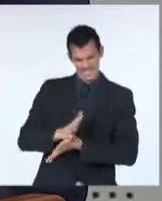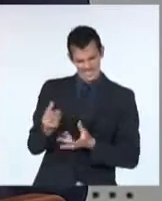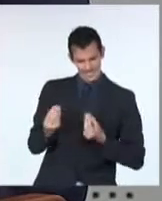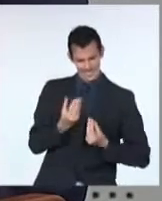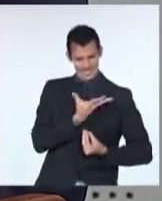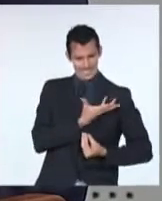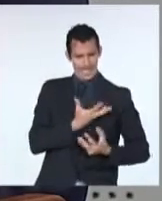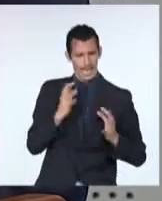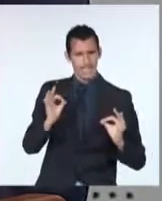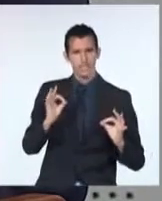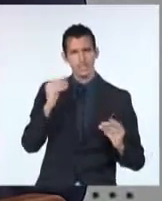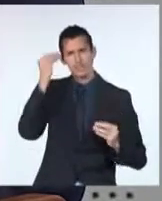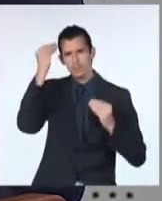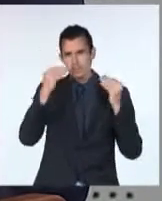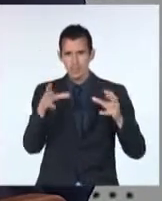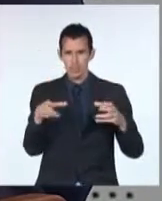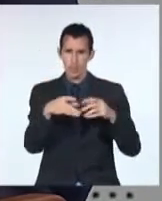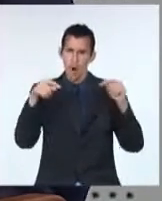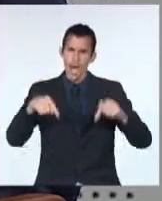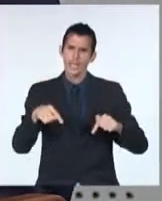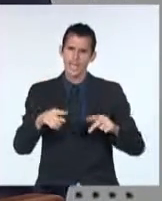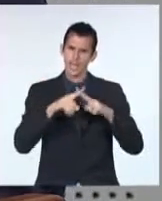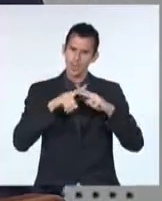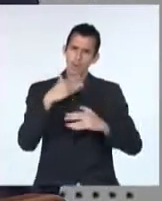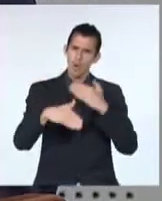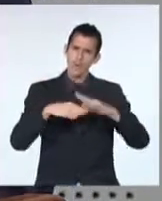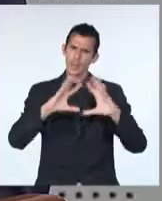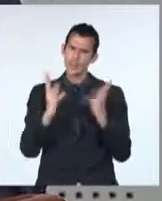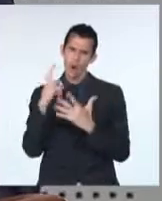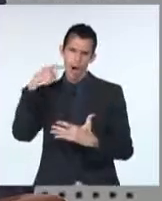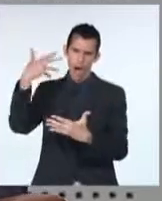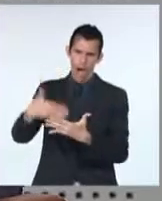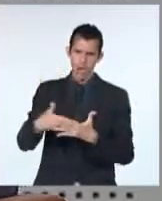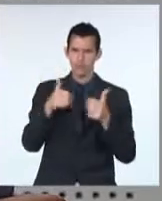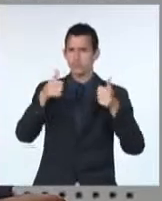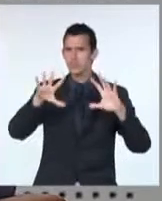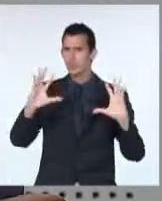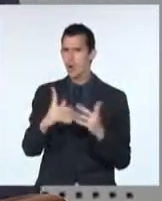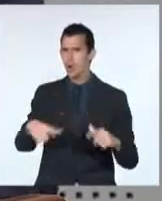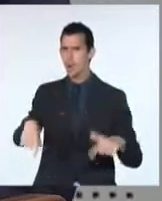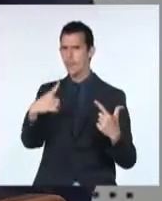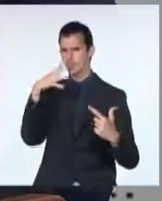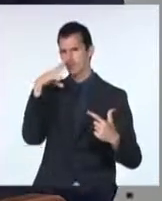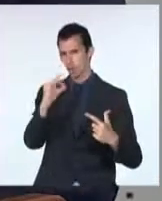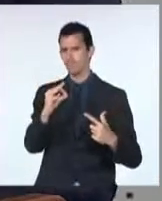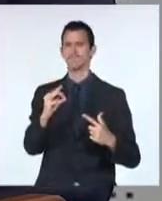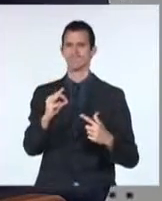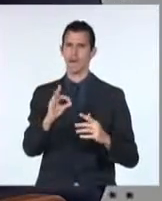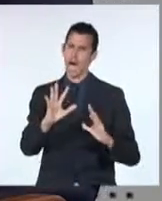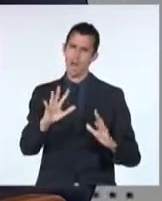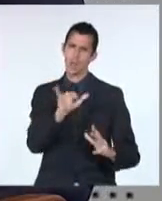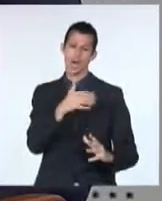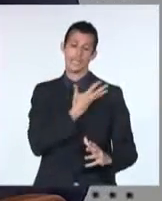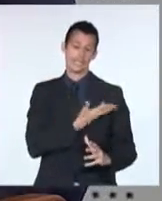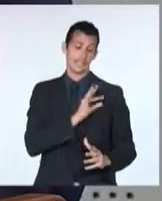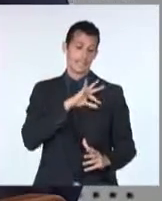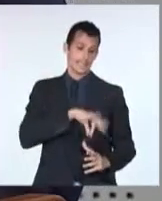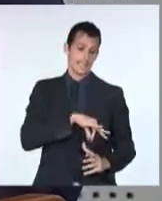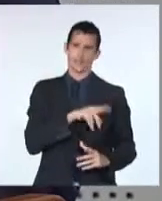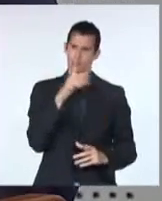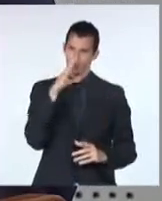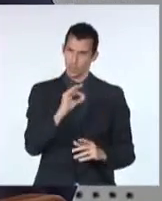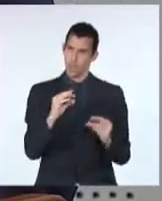hornos, en la que no se ha de ver más que la luz, diría José Martí. con el derecho que nos asiste por ser la